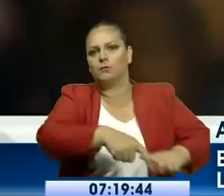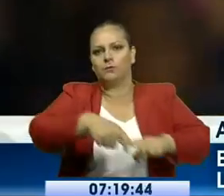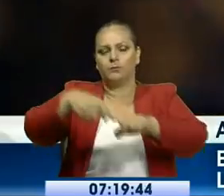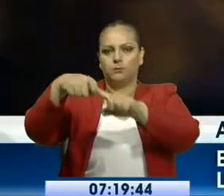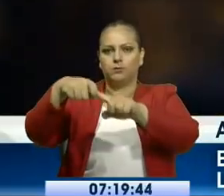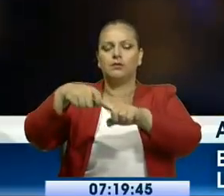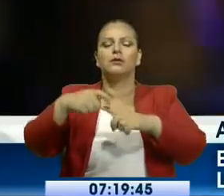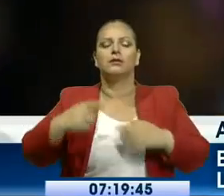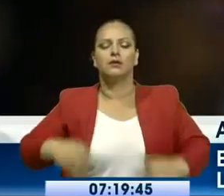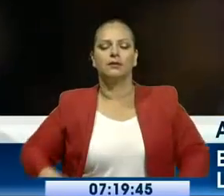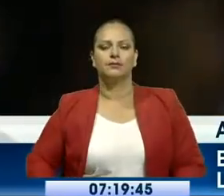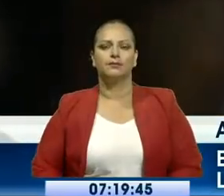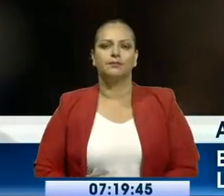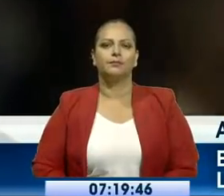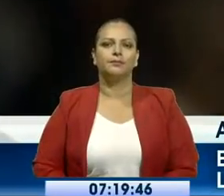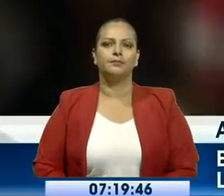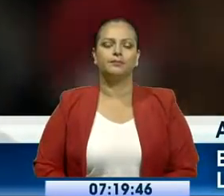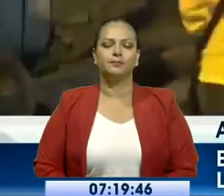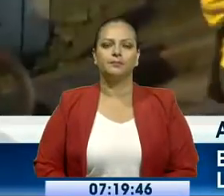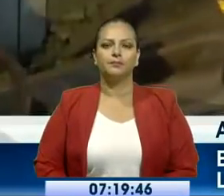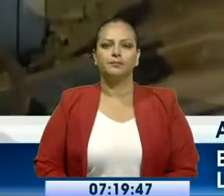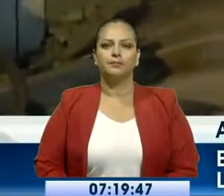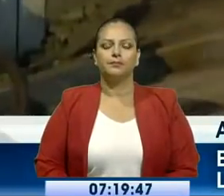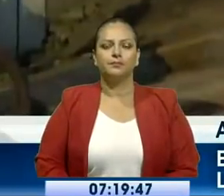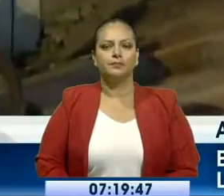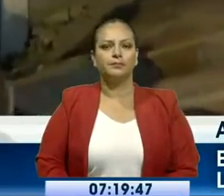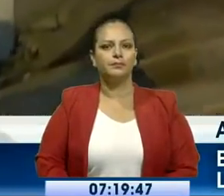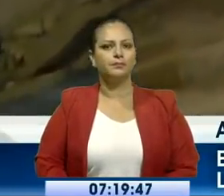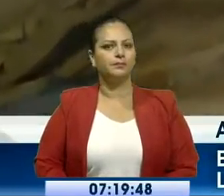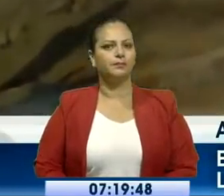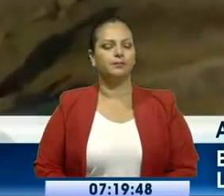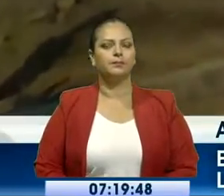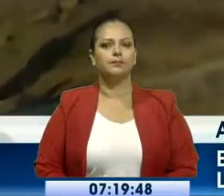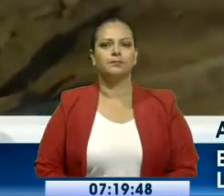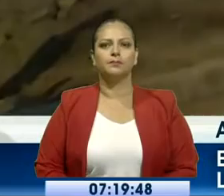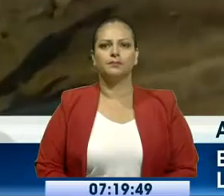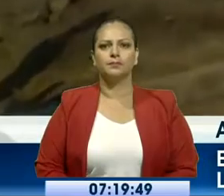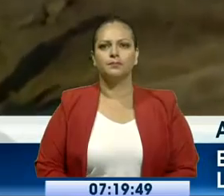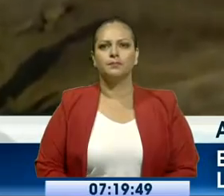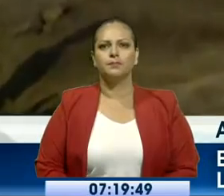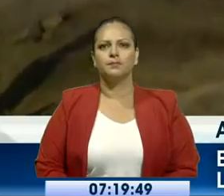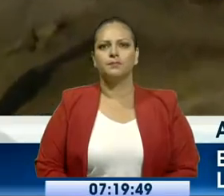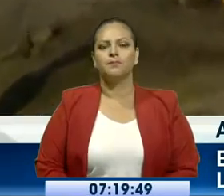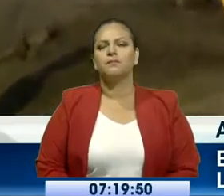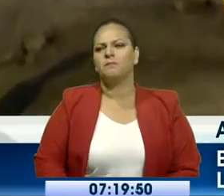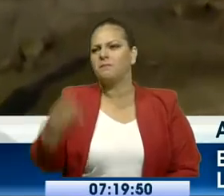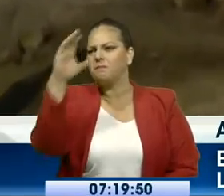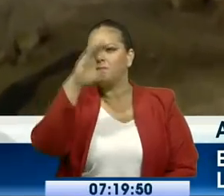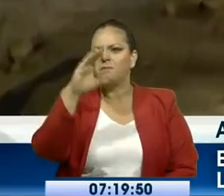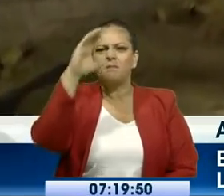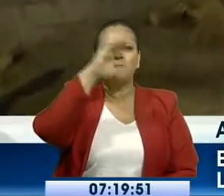y otras novedades, como fueron levantadas en el lugar. La redada forma parte de las